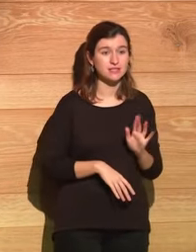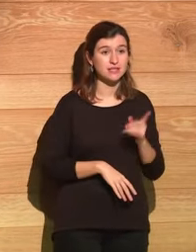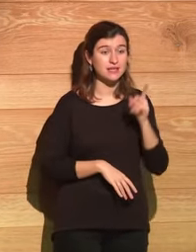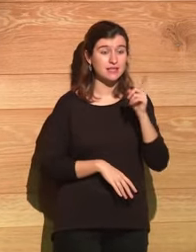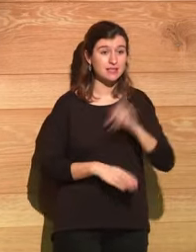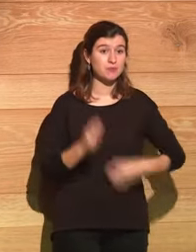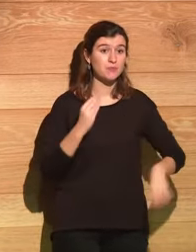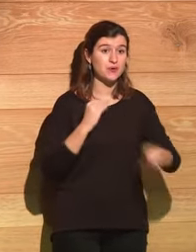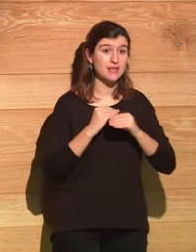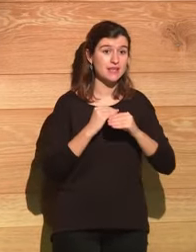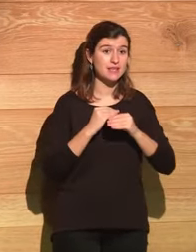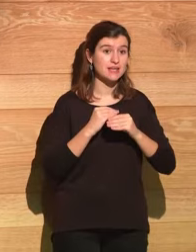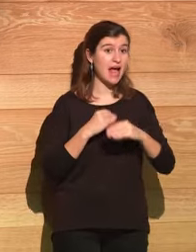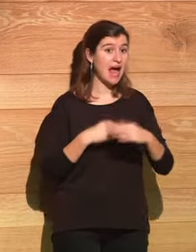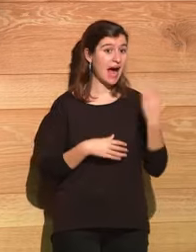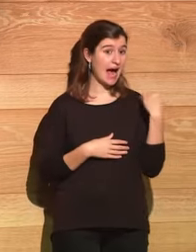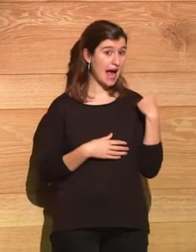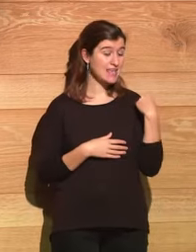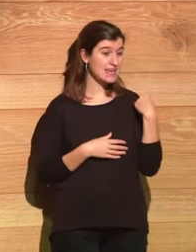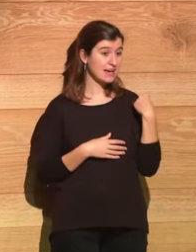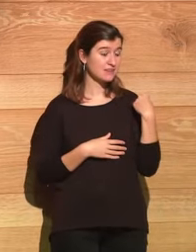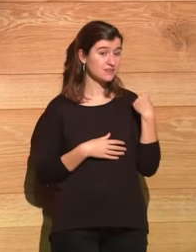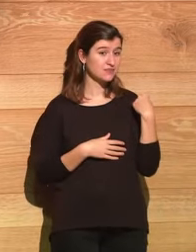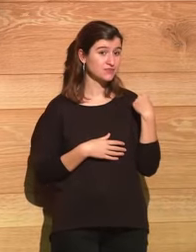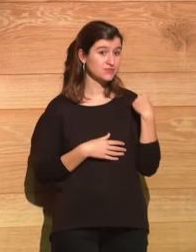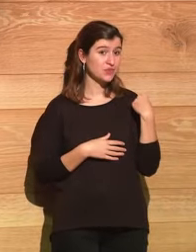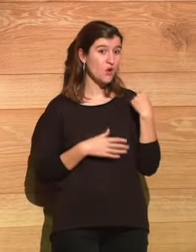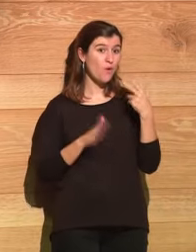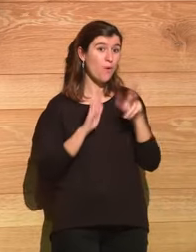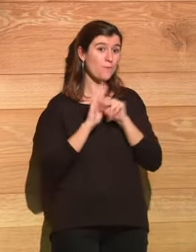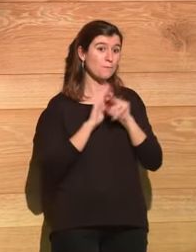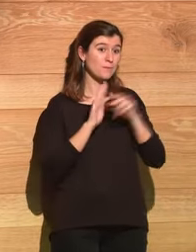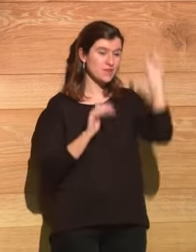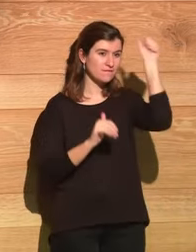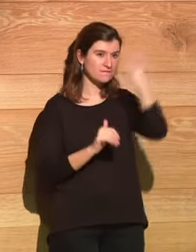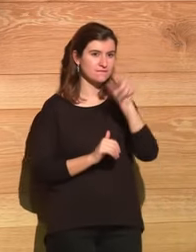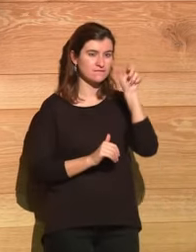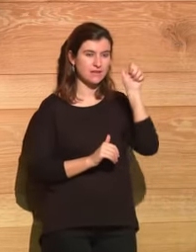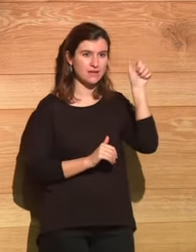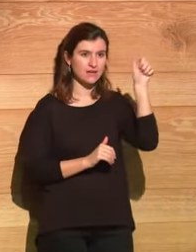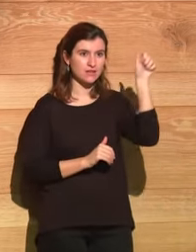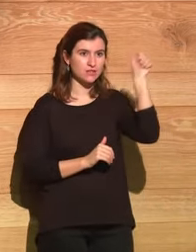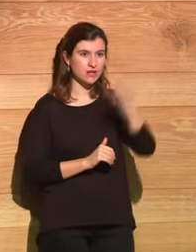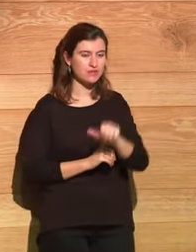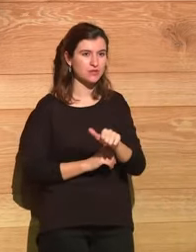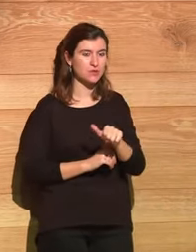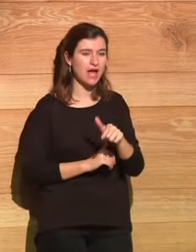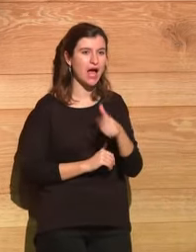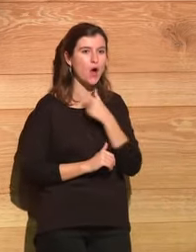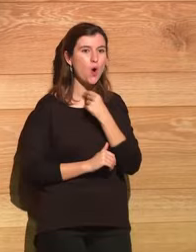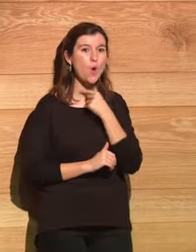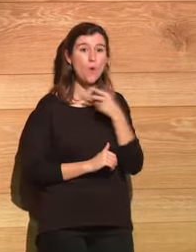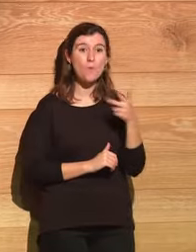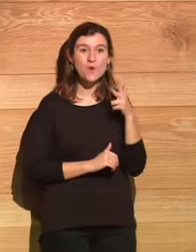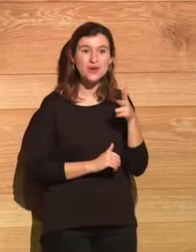como graciosa, ayer estuve viendo un vídeo de una humorista española,